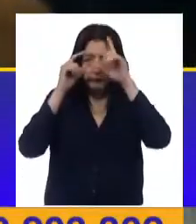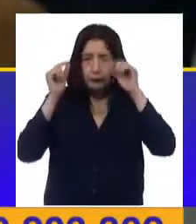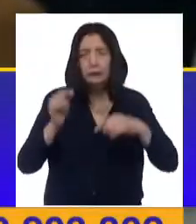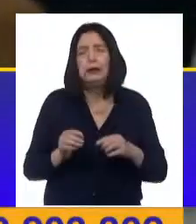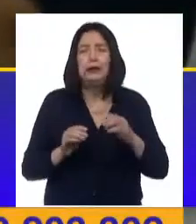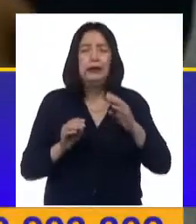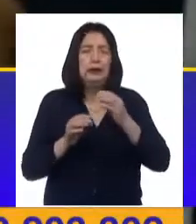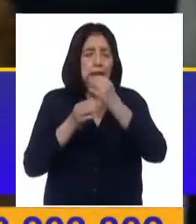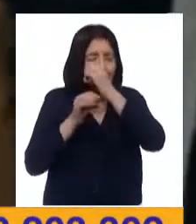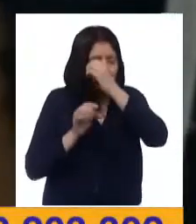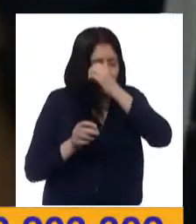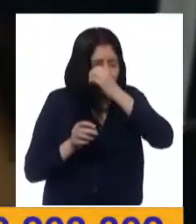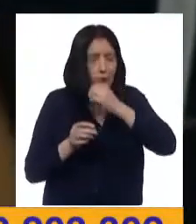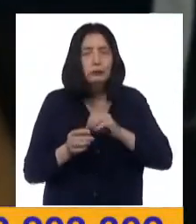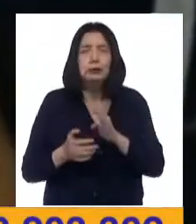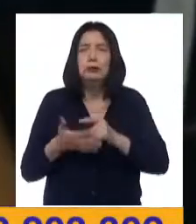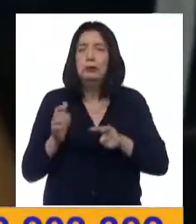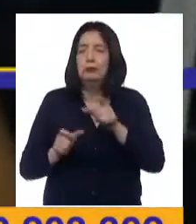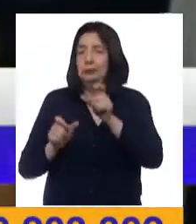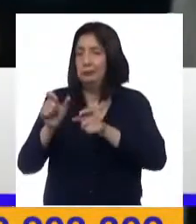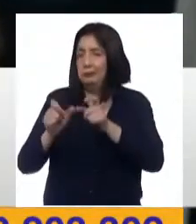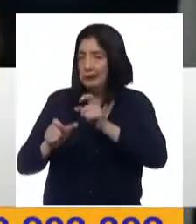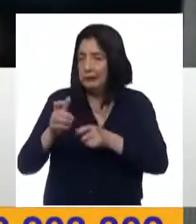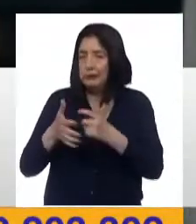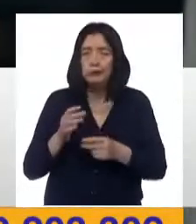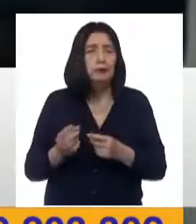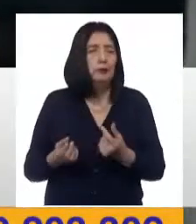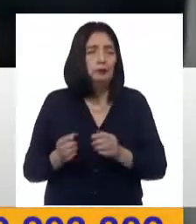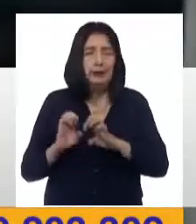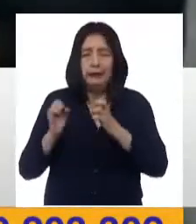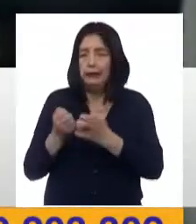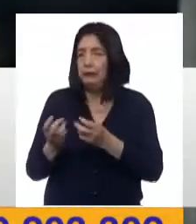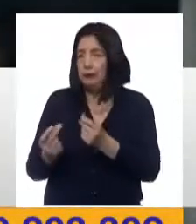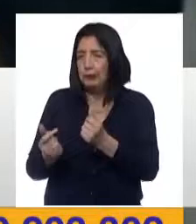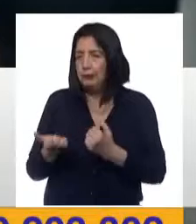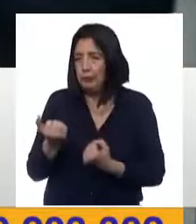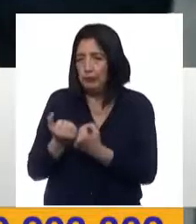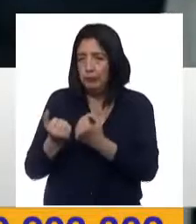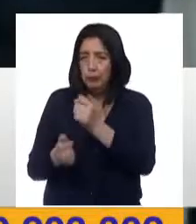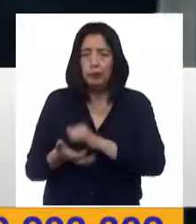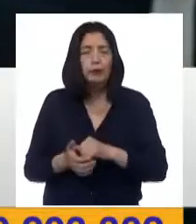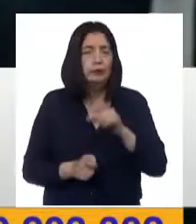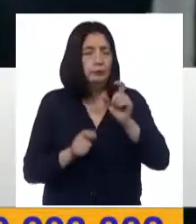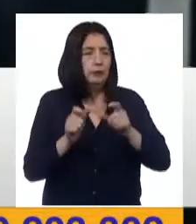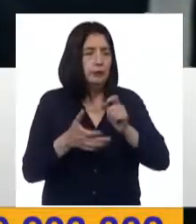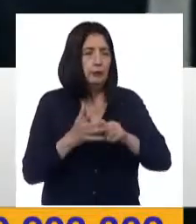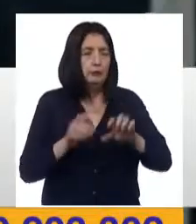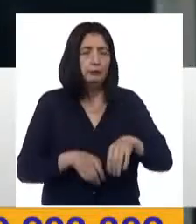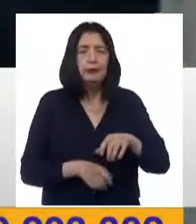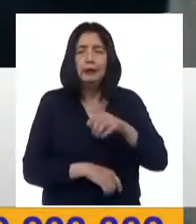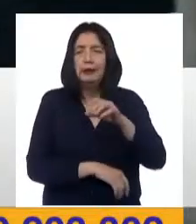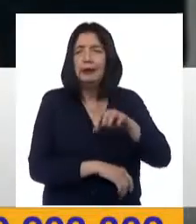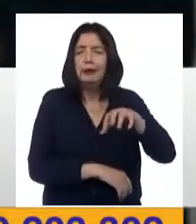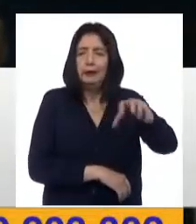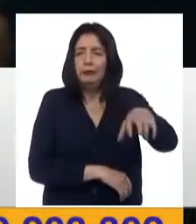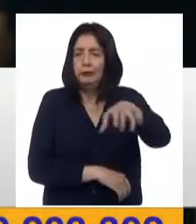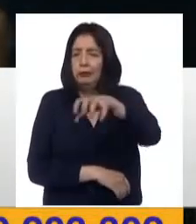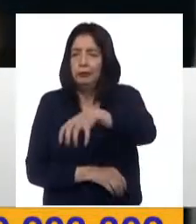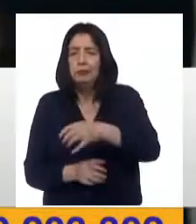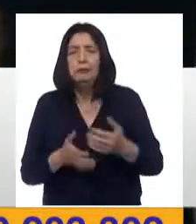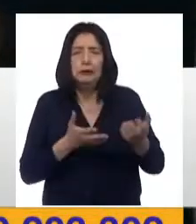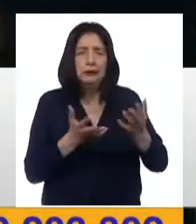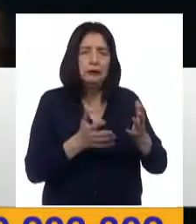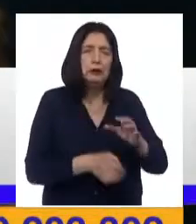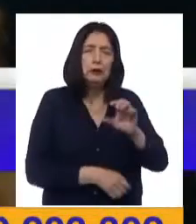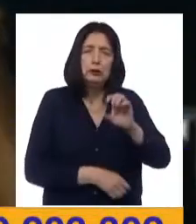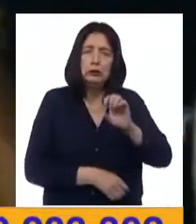biólogos, personal para los equipos de respuesta rápida, personal para atender los módulos ambulatorios que se van a instalar en